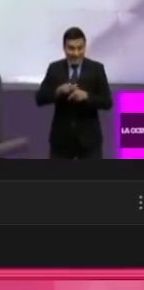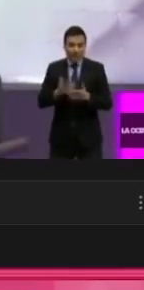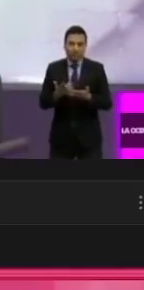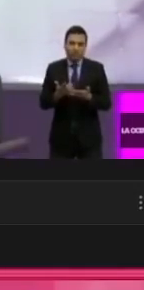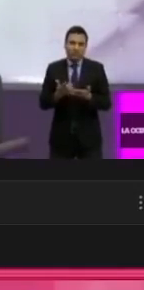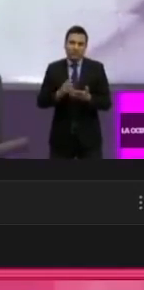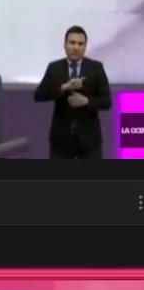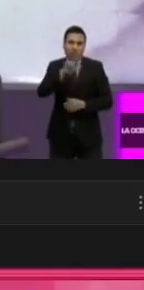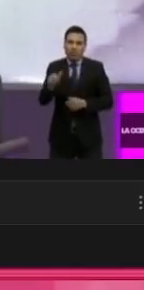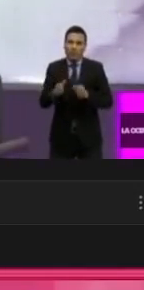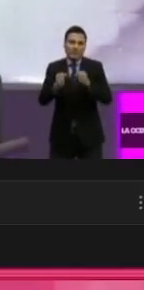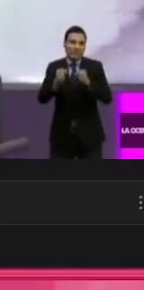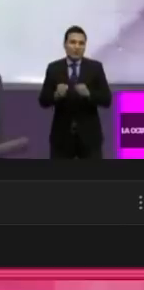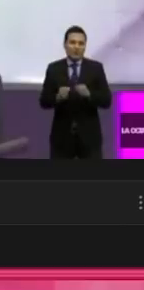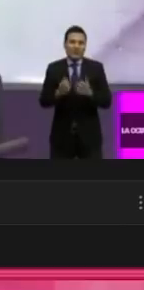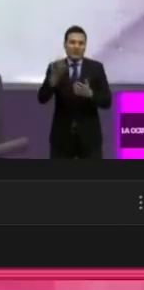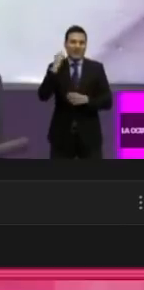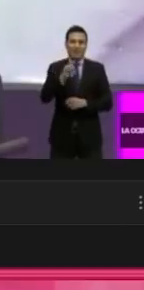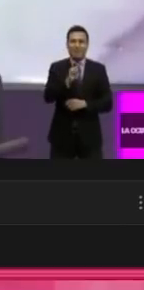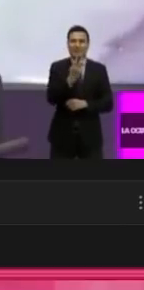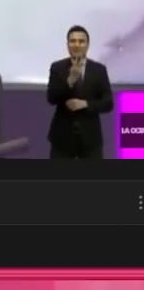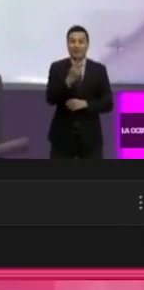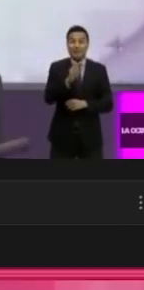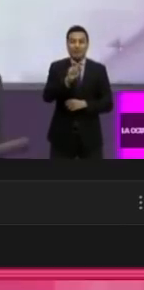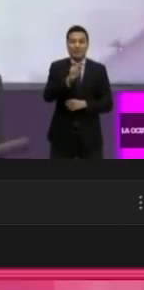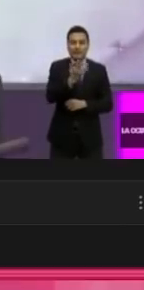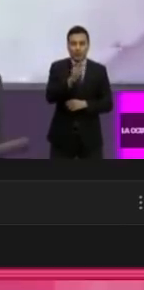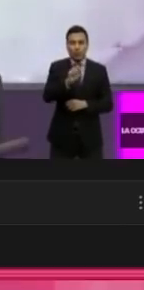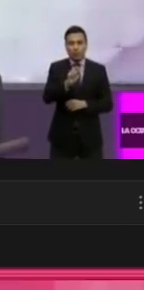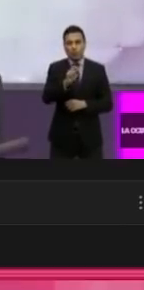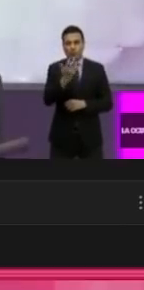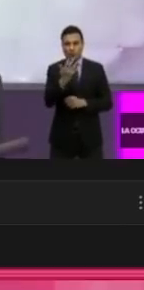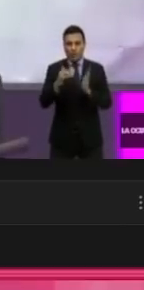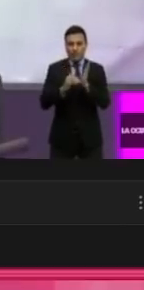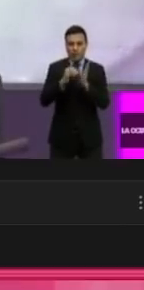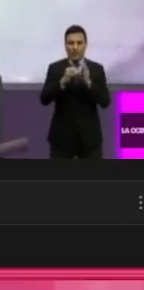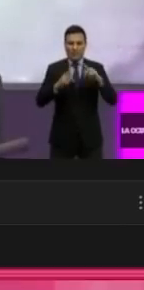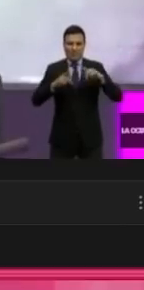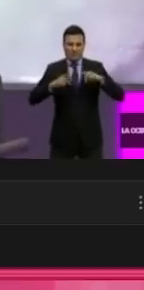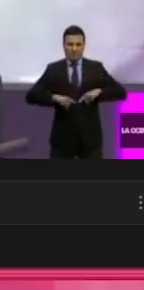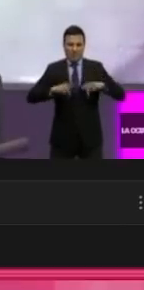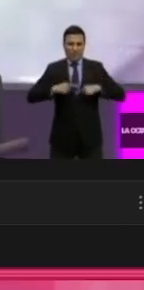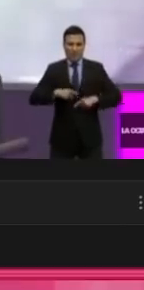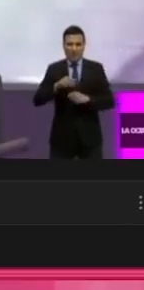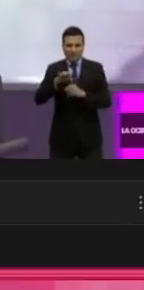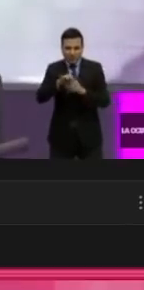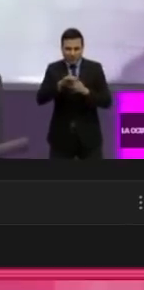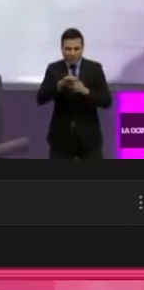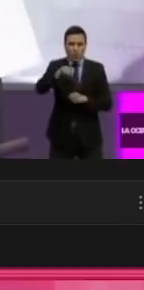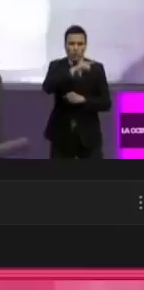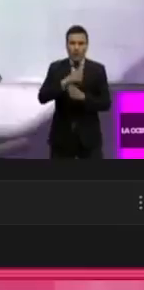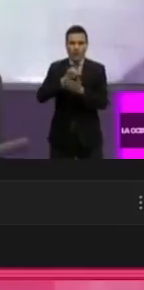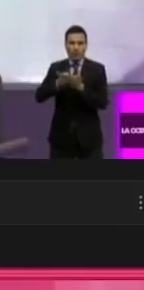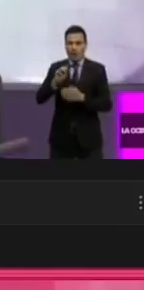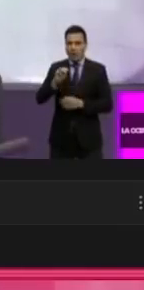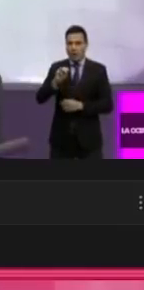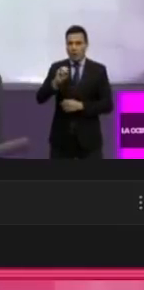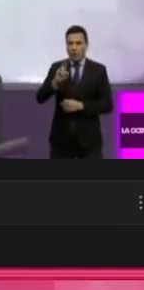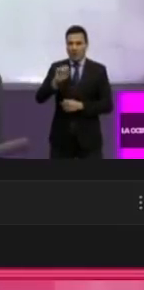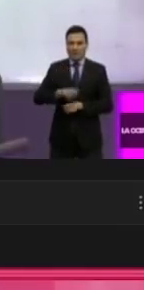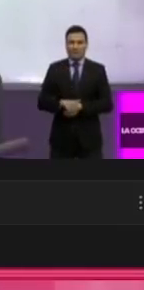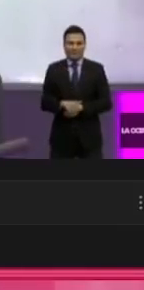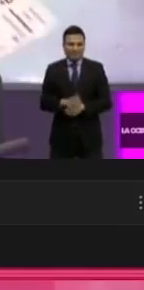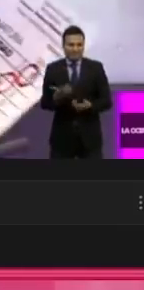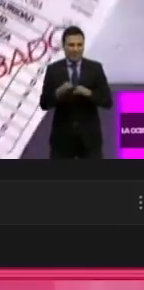6. 25.5 millones votaron en contra de Morena y sus partidos satélites. Ellos solo lograron 19